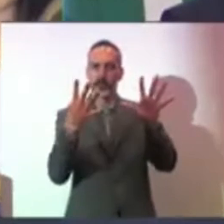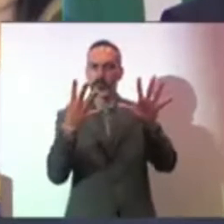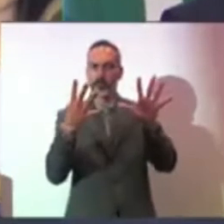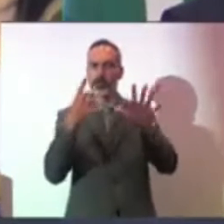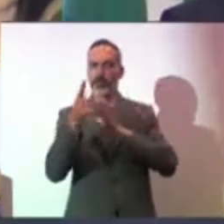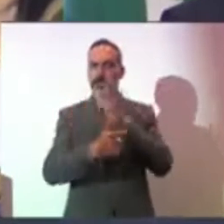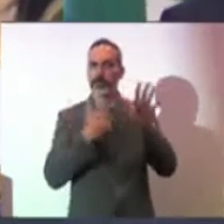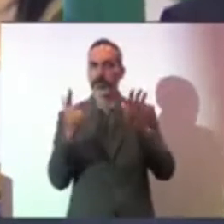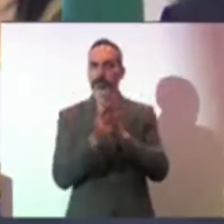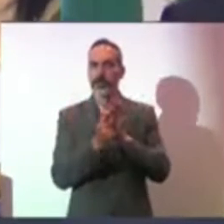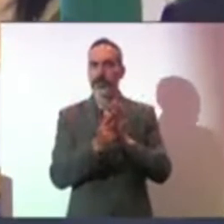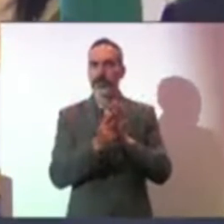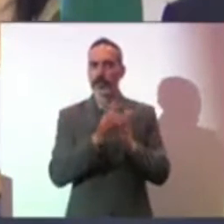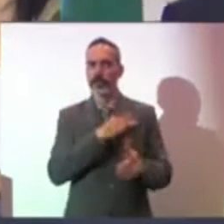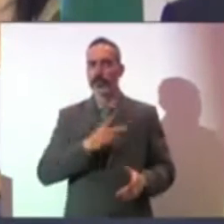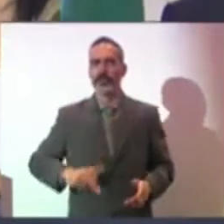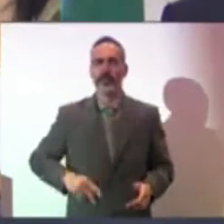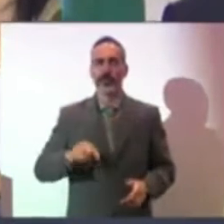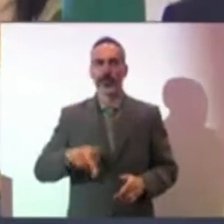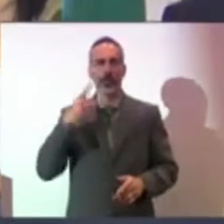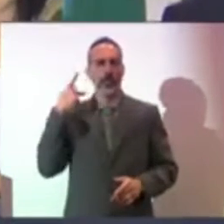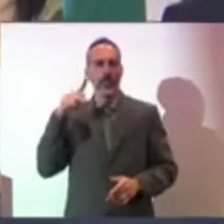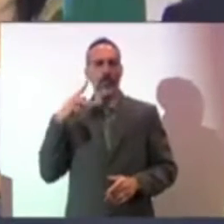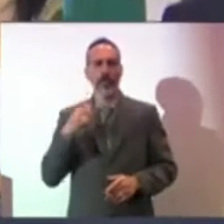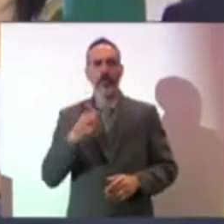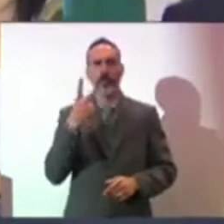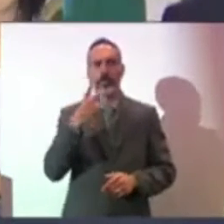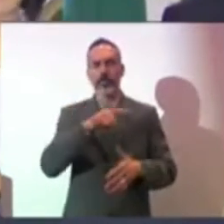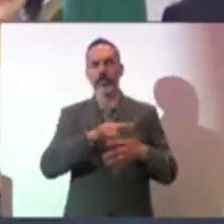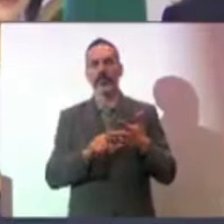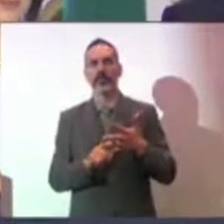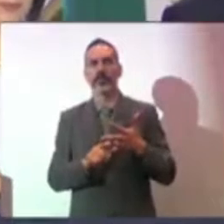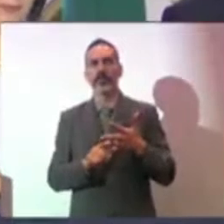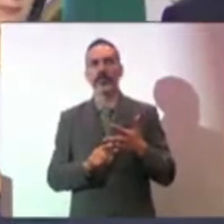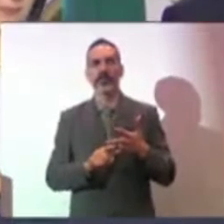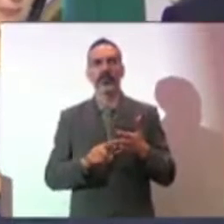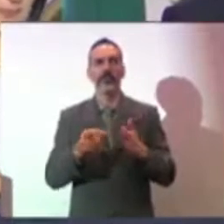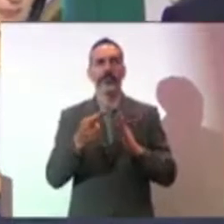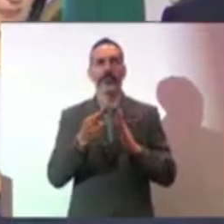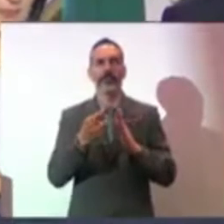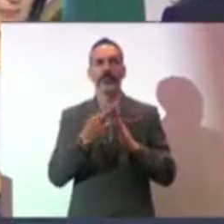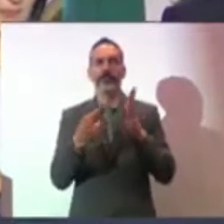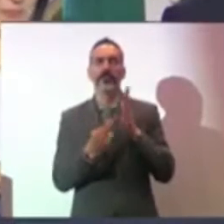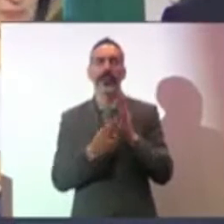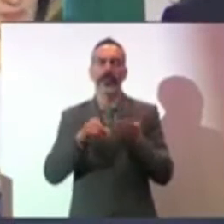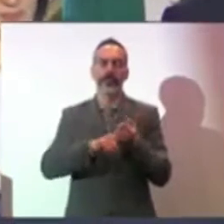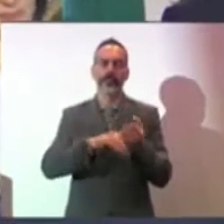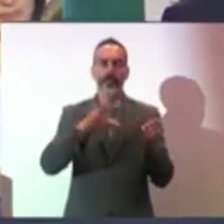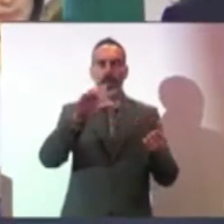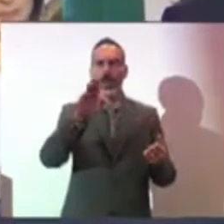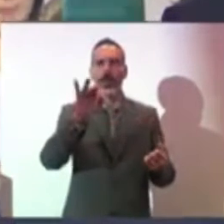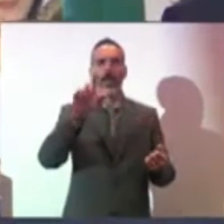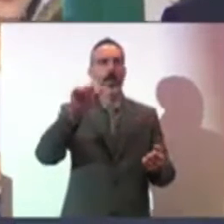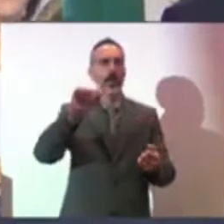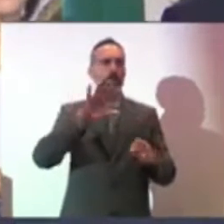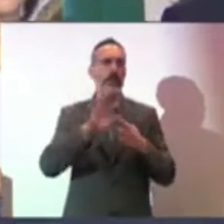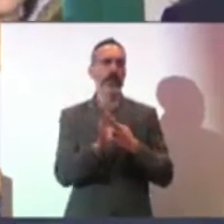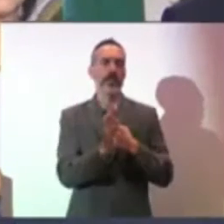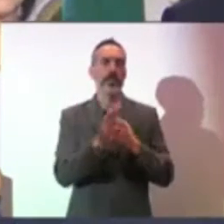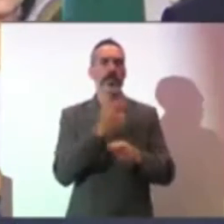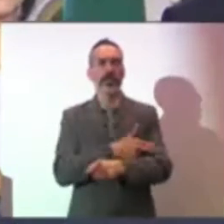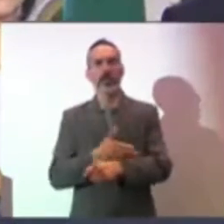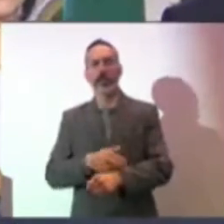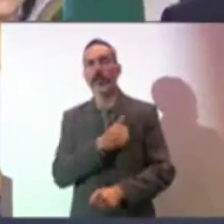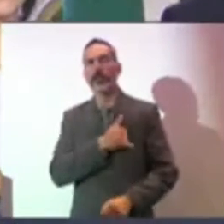Ley Orgánica Municipal y 12, fracción octava del Reglamento Interior de Cabildo y Comisiones del